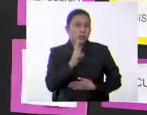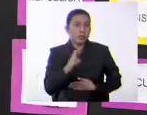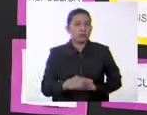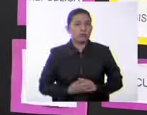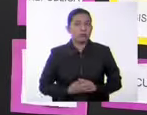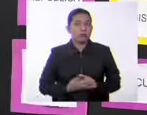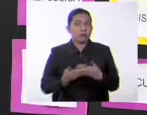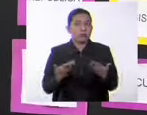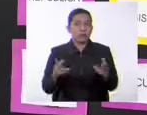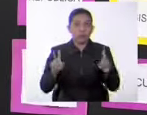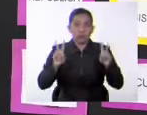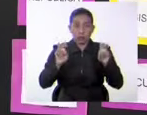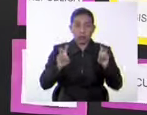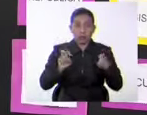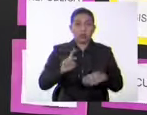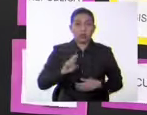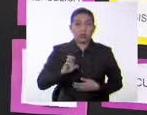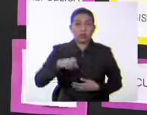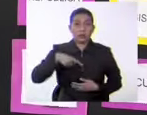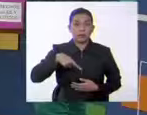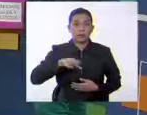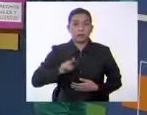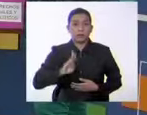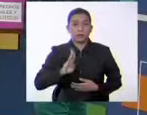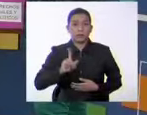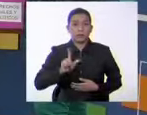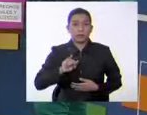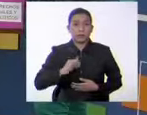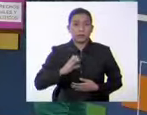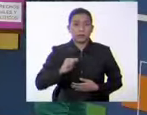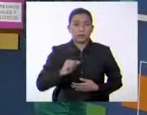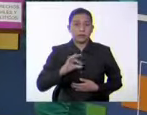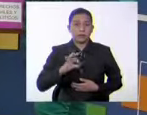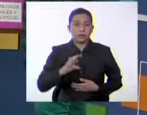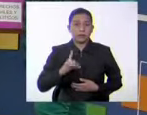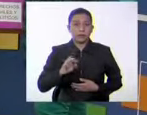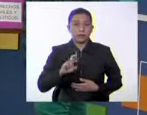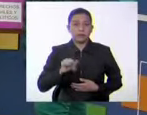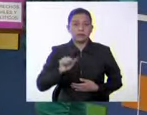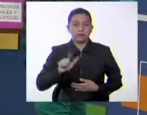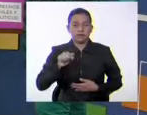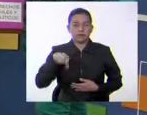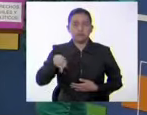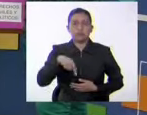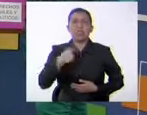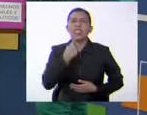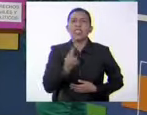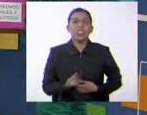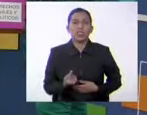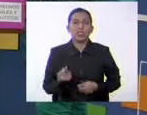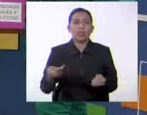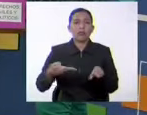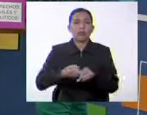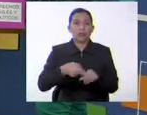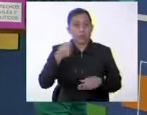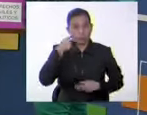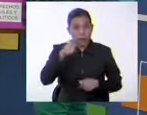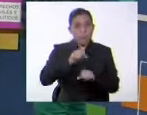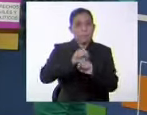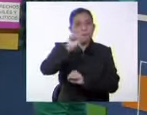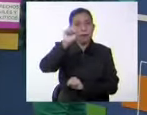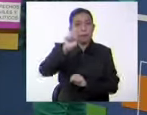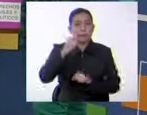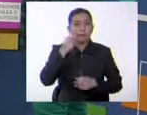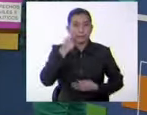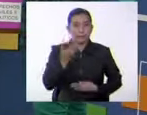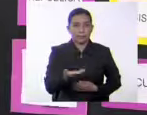hablando de la República Federal y entonces, ¿quiénes lo integraban, verdad? Eso es importante decirlo. ¿Te parece si vemos el siguiente mapa? Me parece.